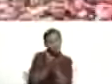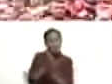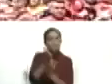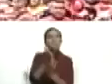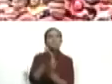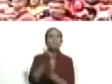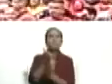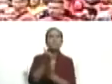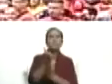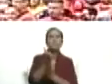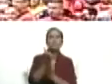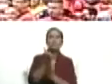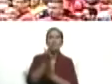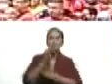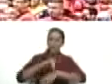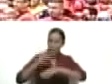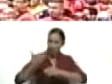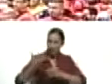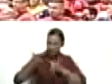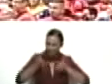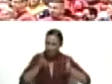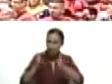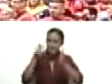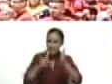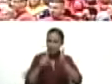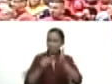Porque este es el camino de la patria.